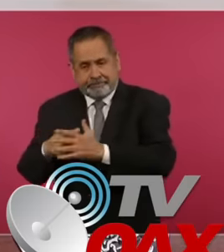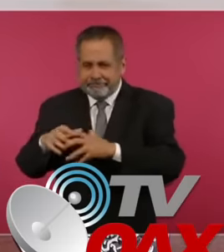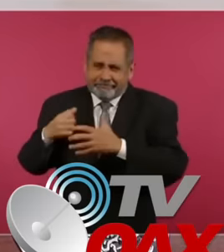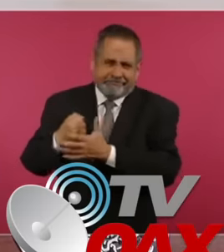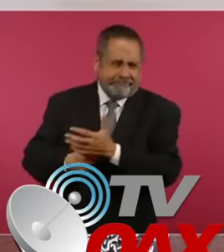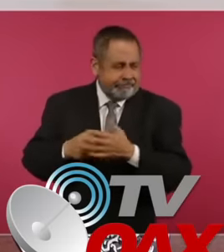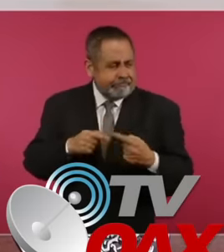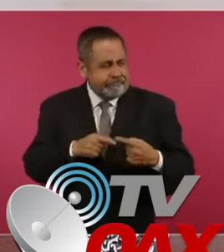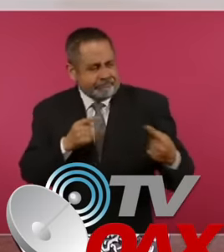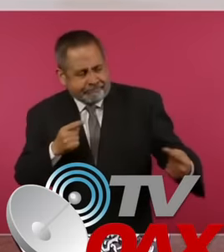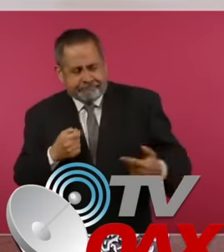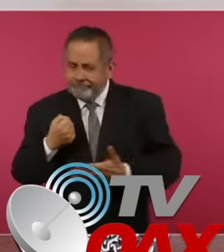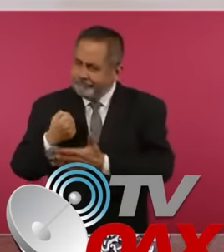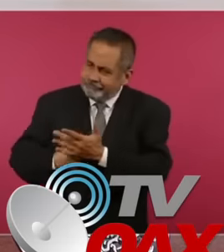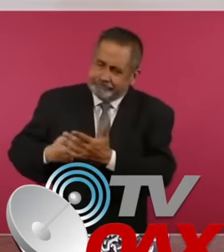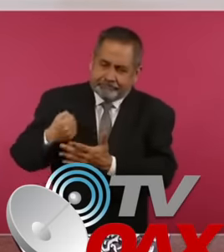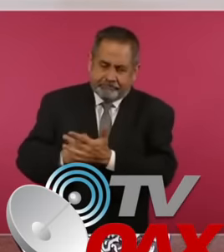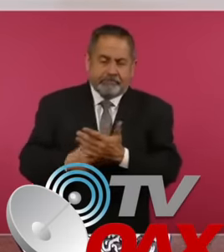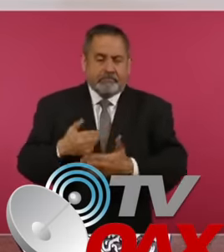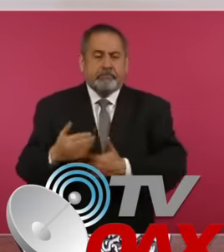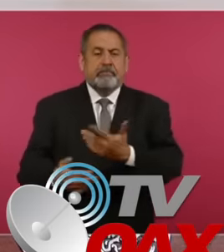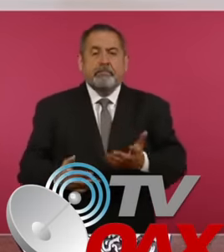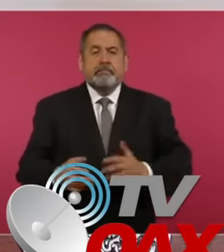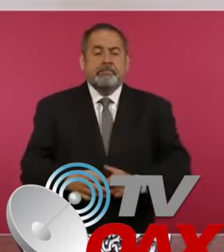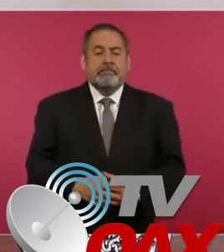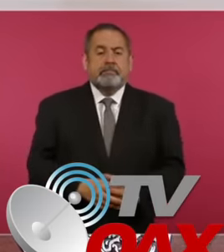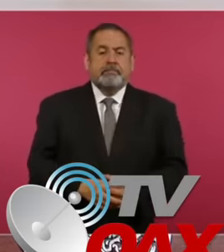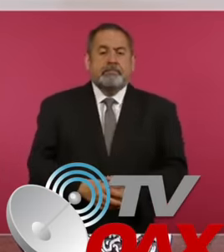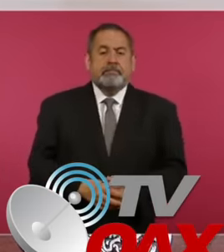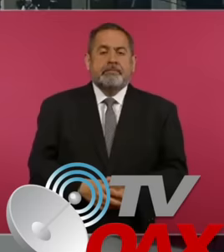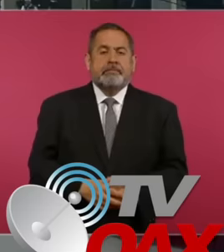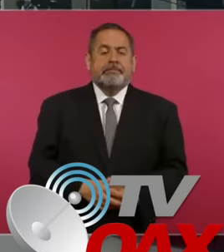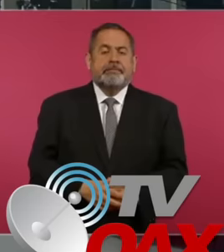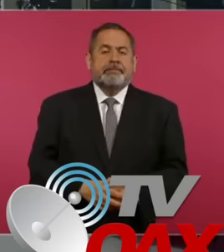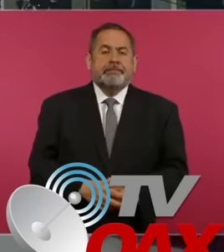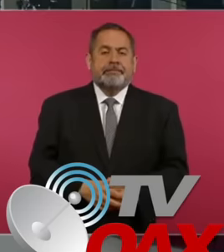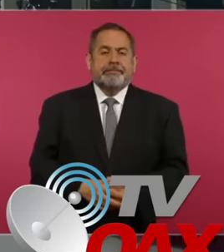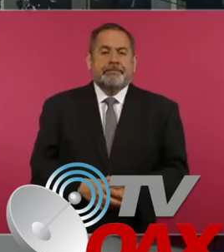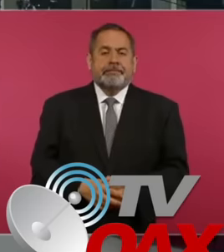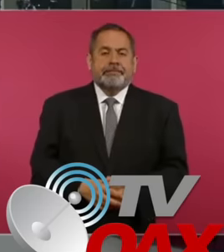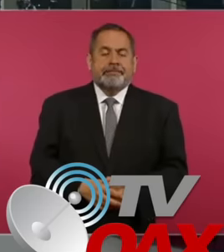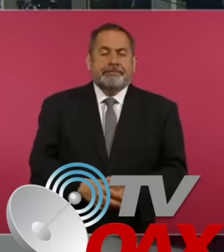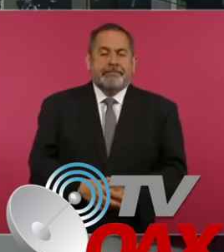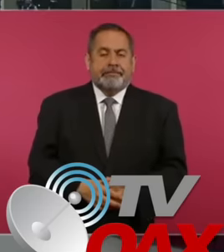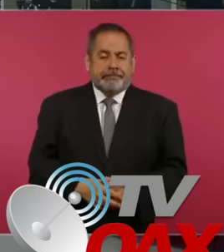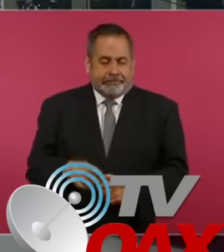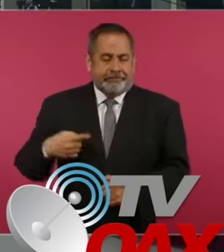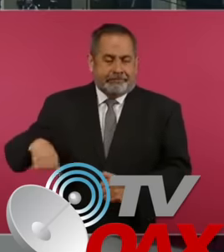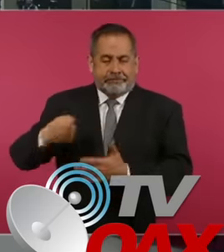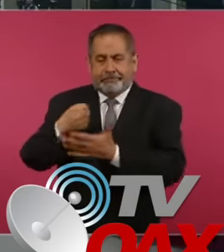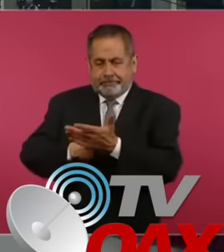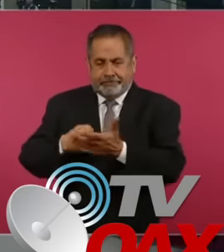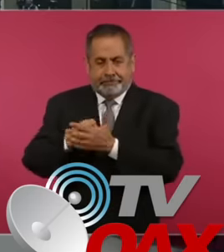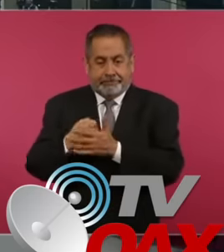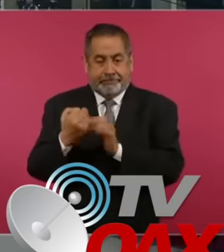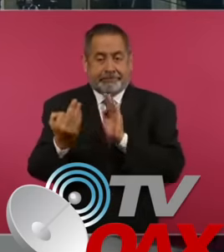y cada ves que había una